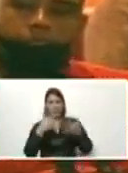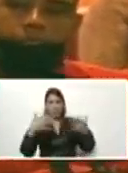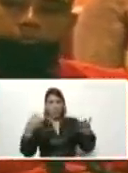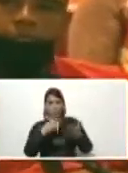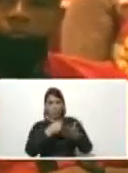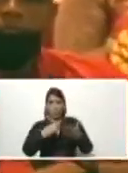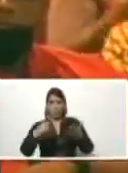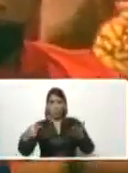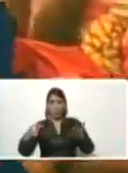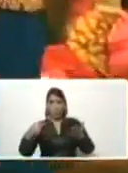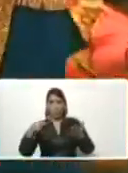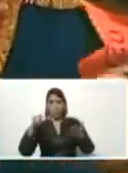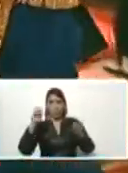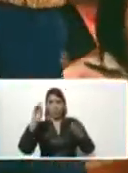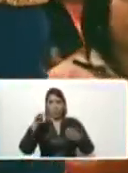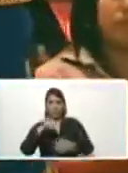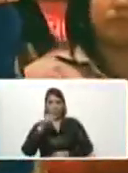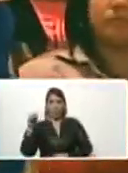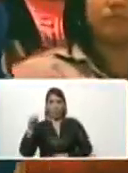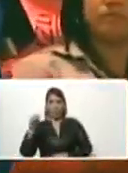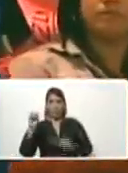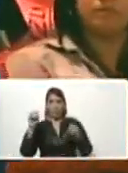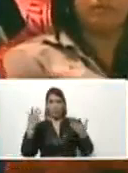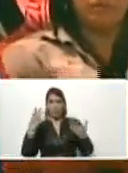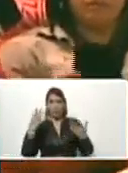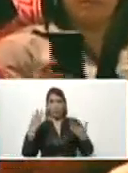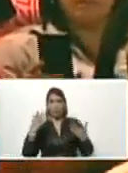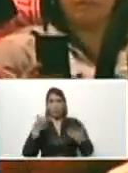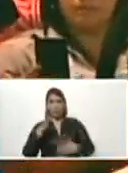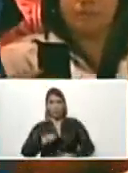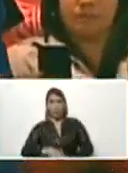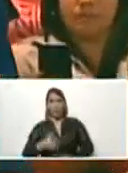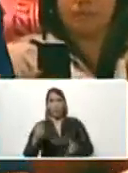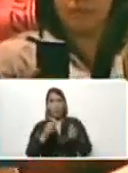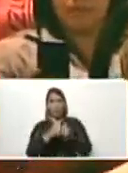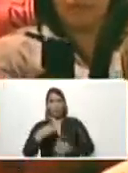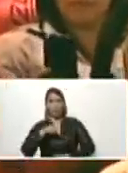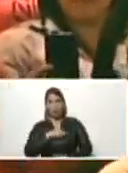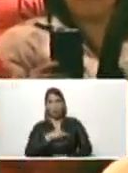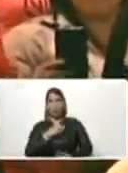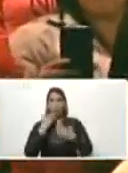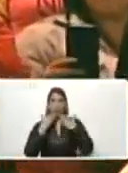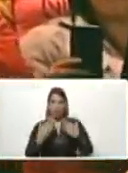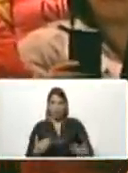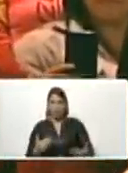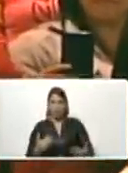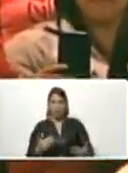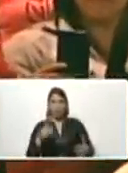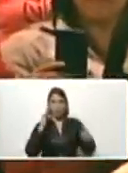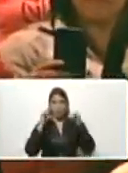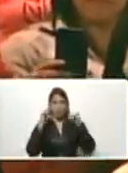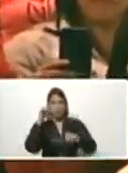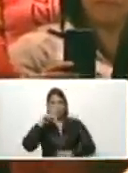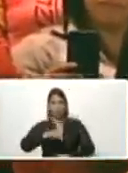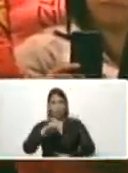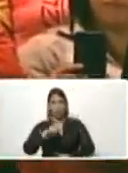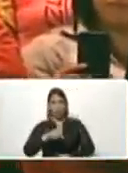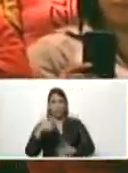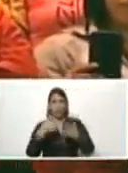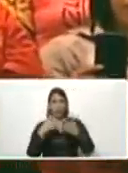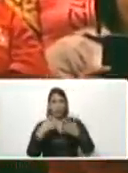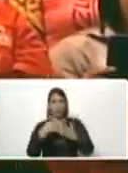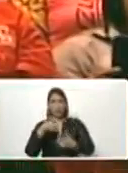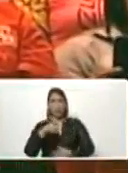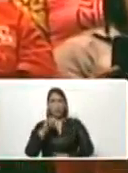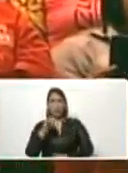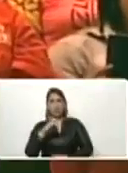que la divina providencia estaba con nosotros. Así fue. Os doy las gracias por celebrar hoy esta batalla de